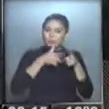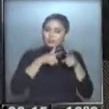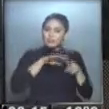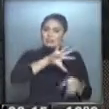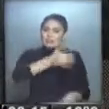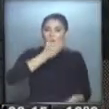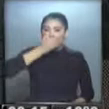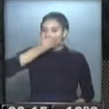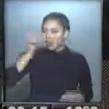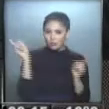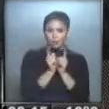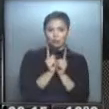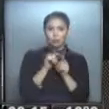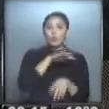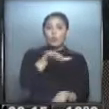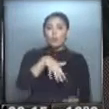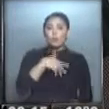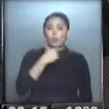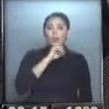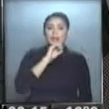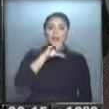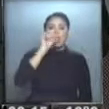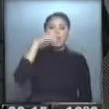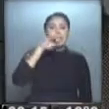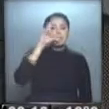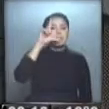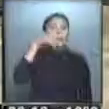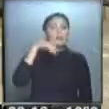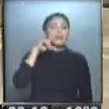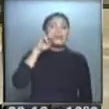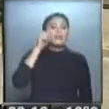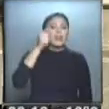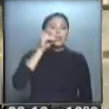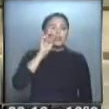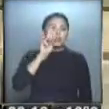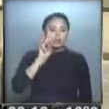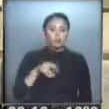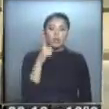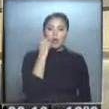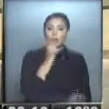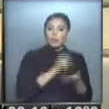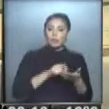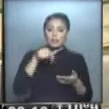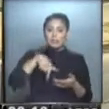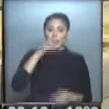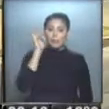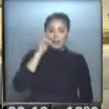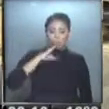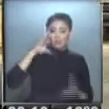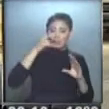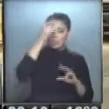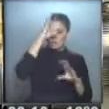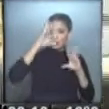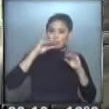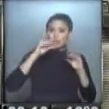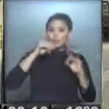exprés. El hecho ocurrió en la localidad de Lomas del Mirador. Unos momentos antes de la medianoche de este miércoles, el